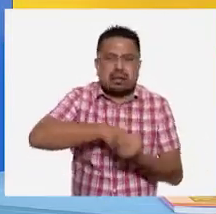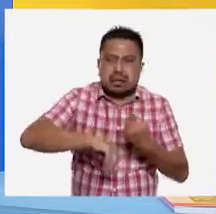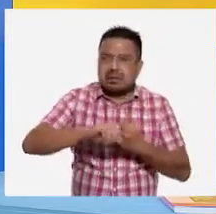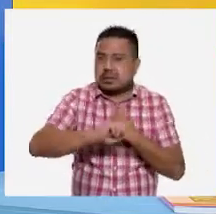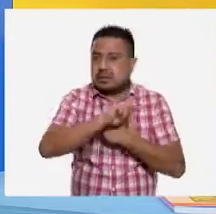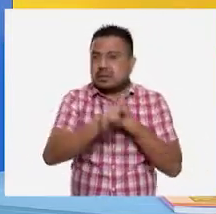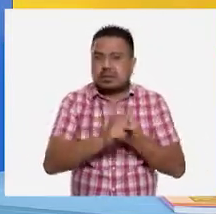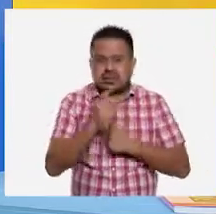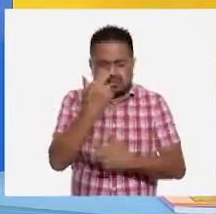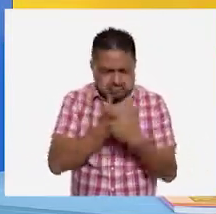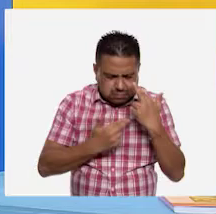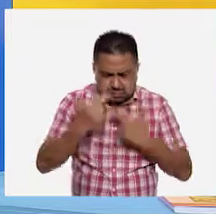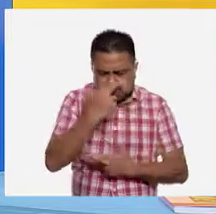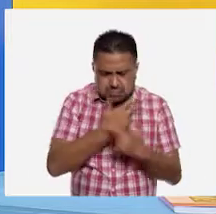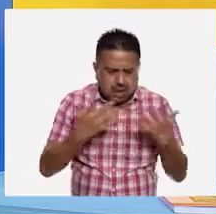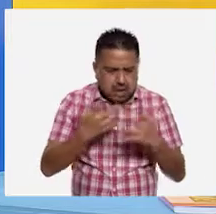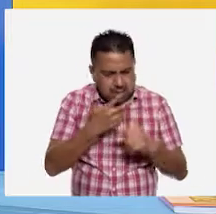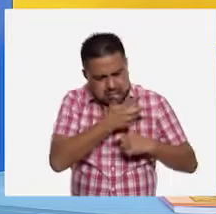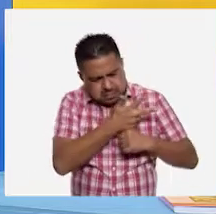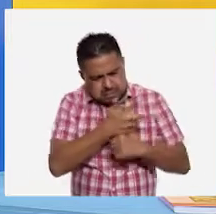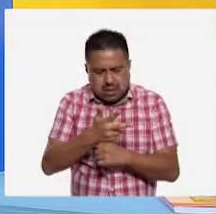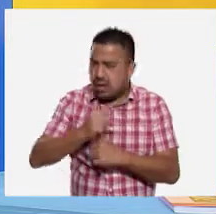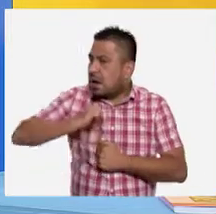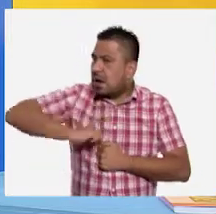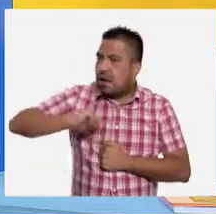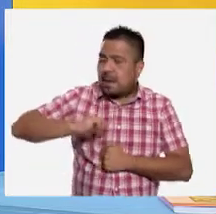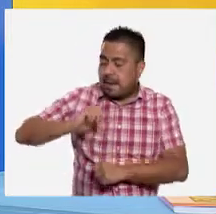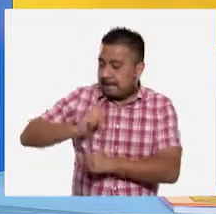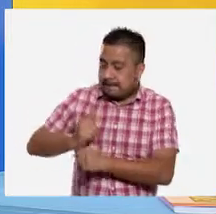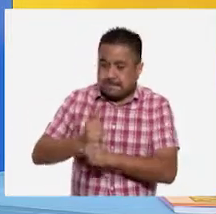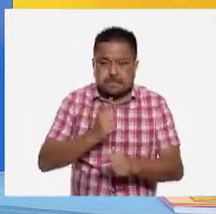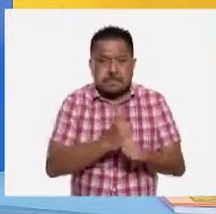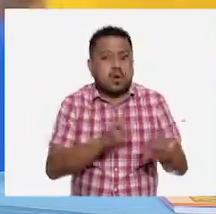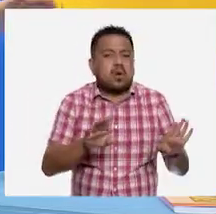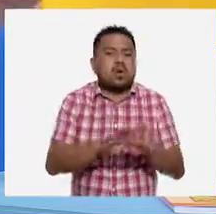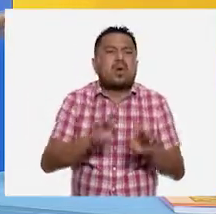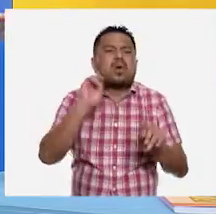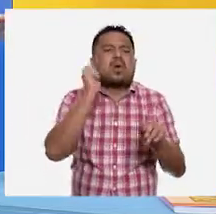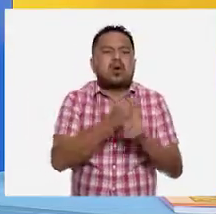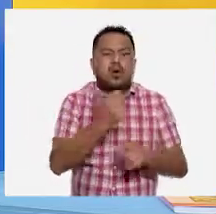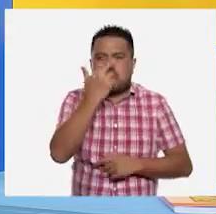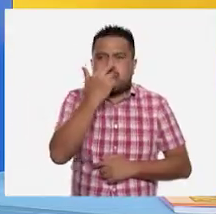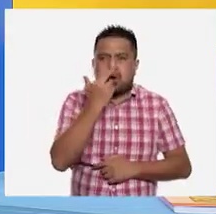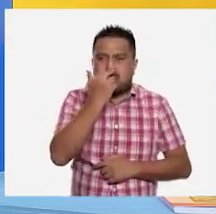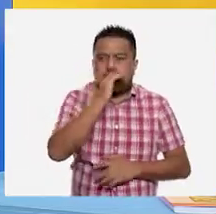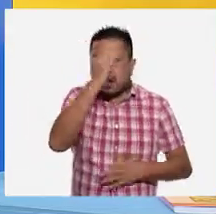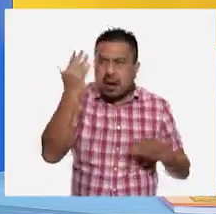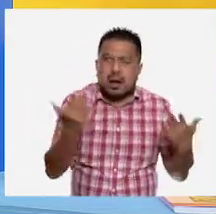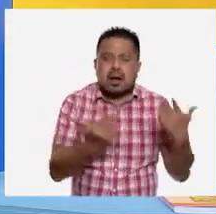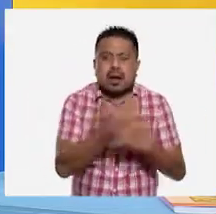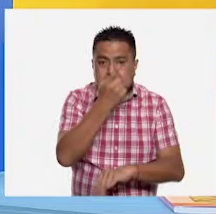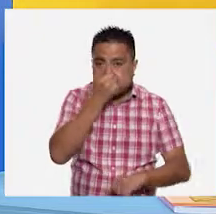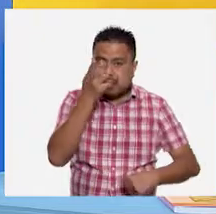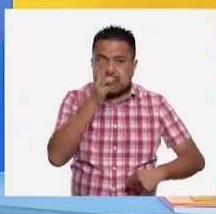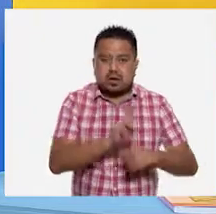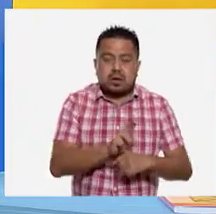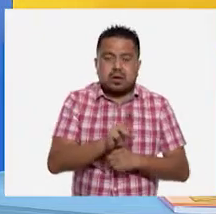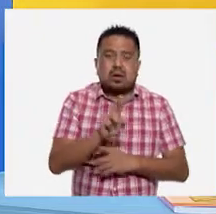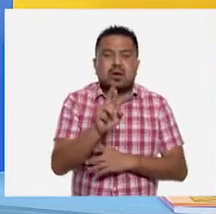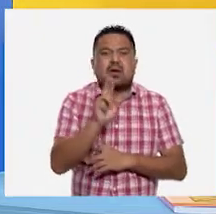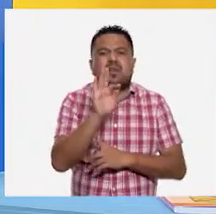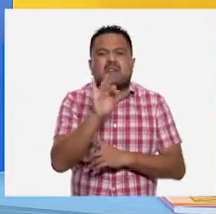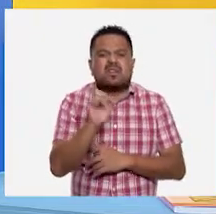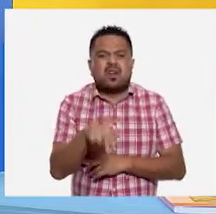país, se realizaron películas que dan cuenta del pasado inmediato, como fue Rojo Amanecer, del director Jorge Fons, exhibida